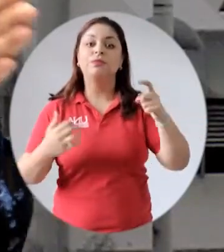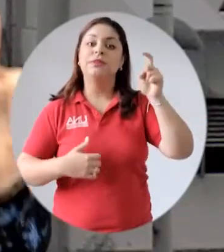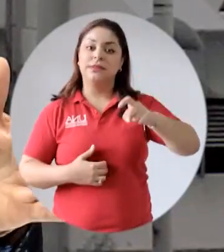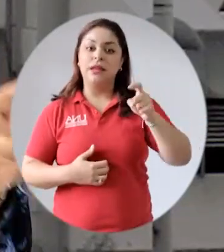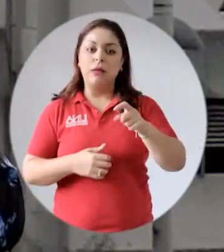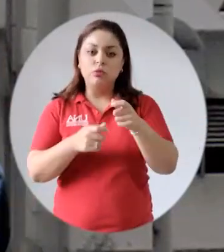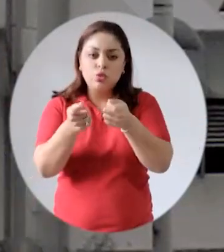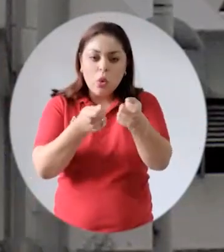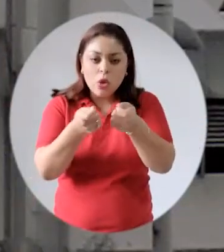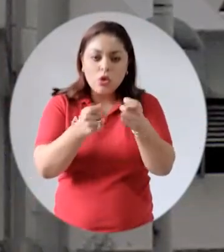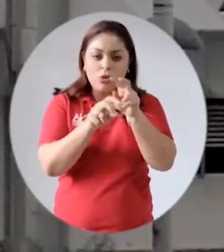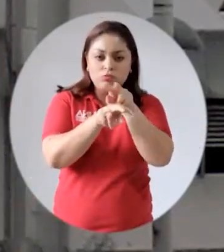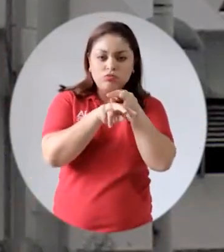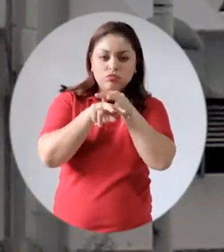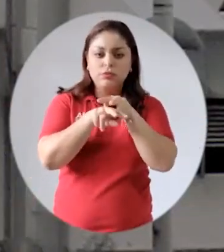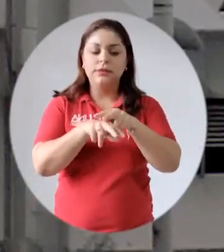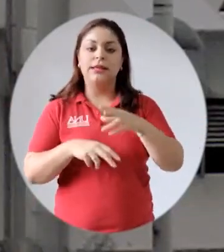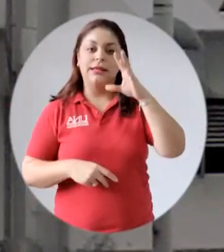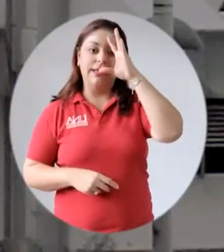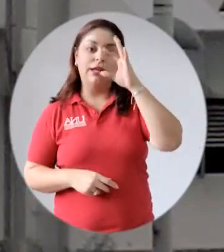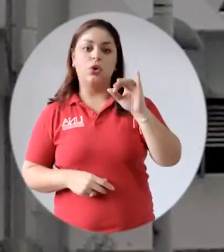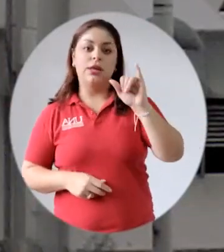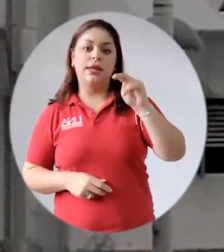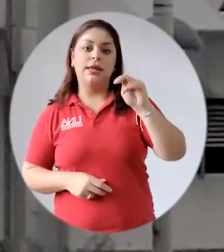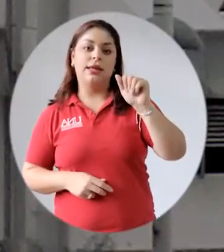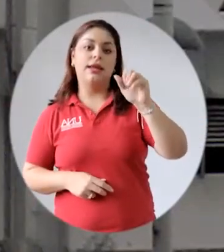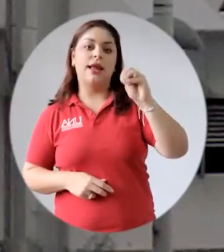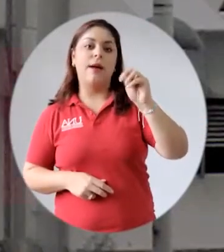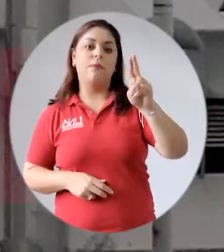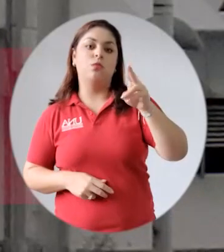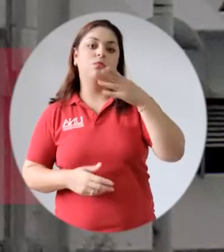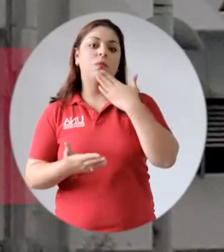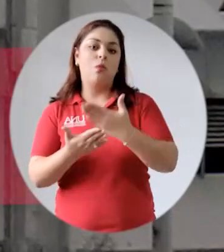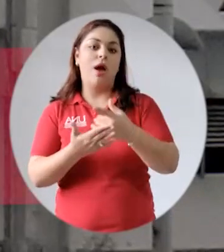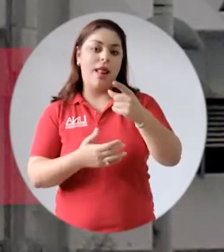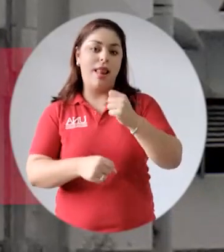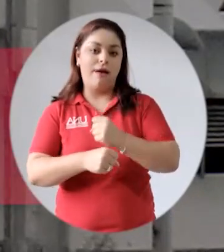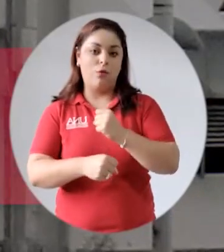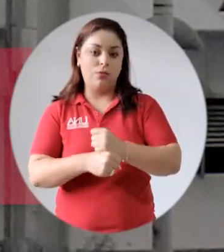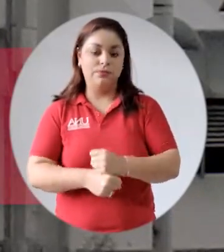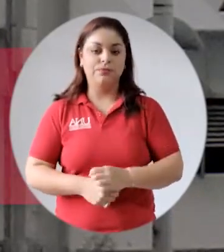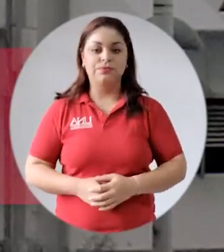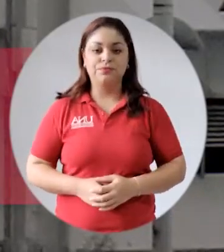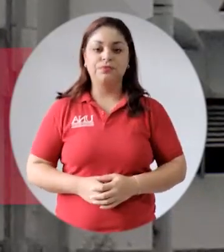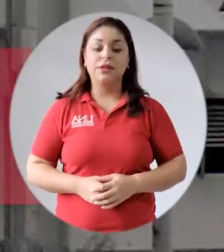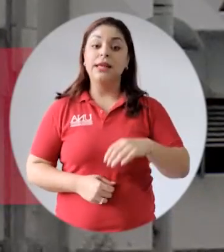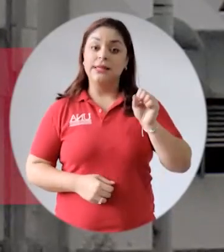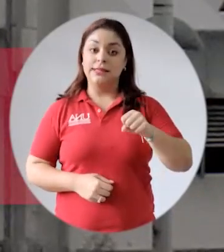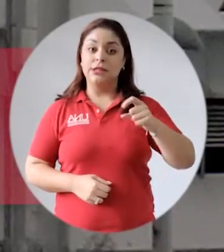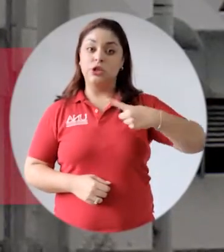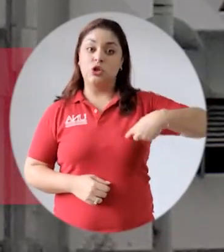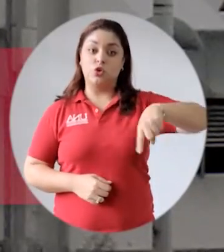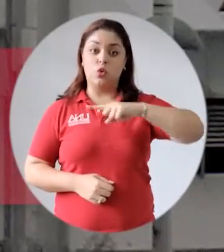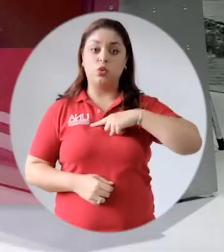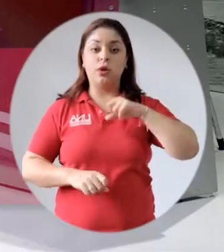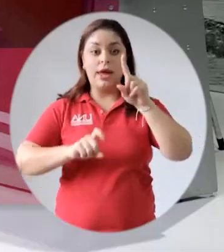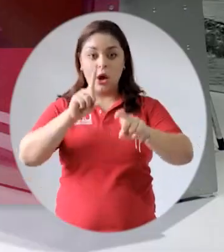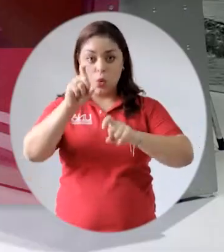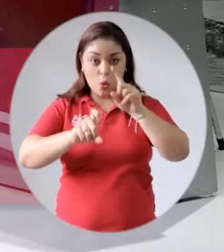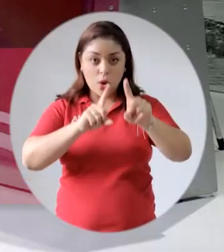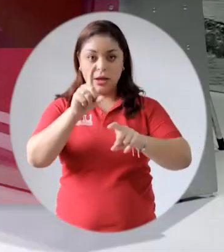y que más deberían de incidir. Y de hecho, pues estamos tratando de que haya algún eco, ¿verdad?, en quienes toman decisiones, ¿verdad?, para